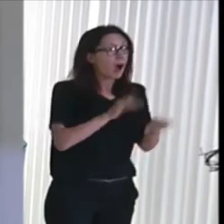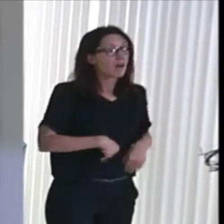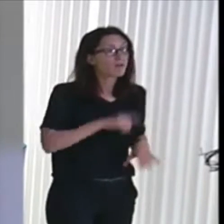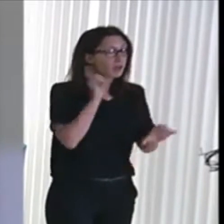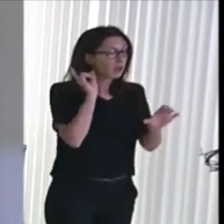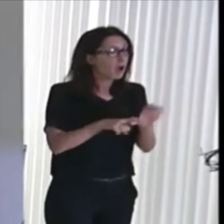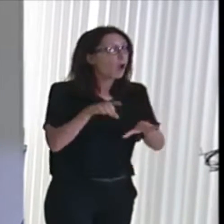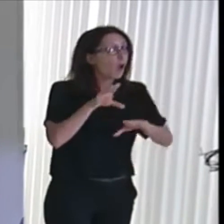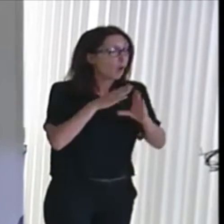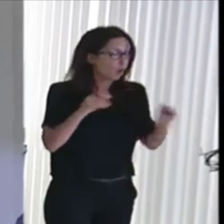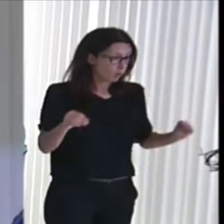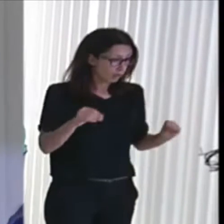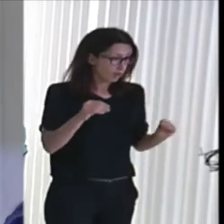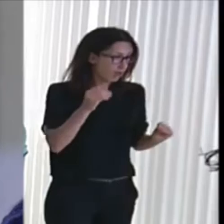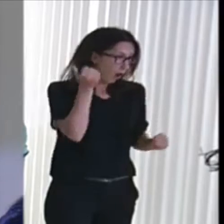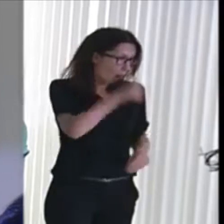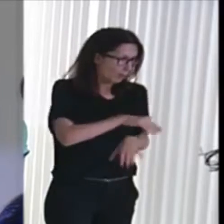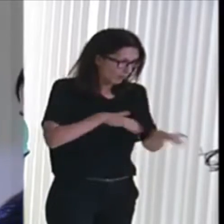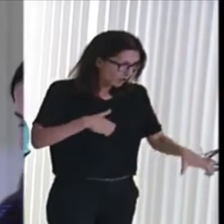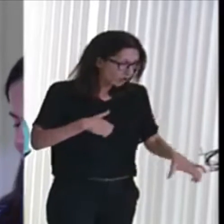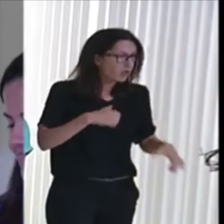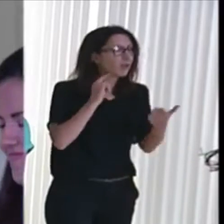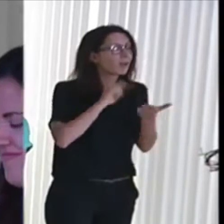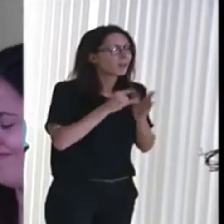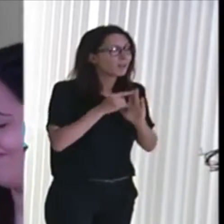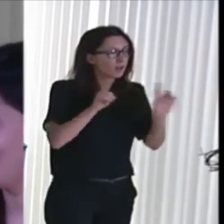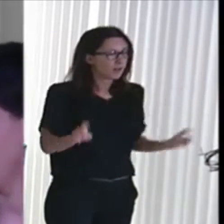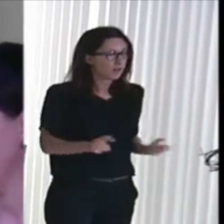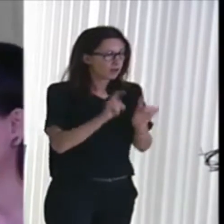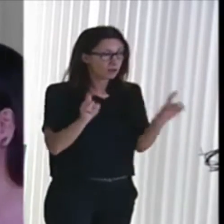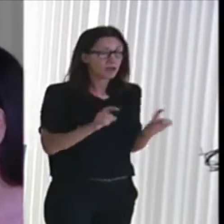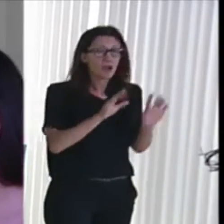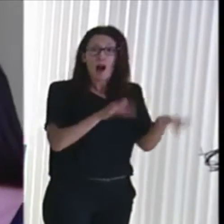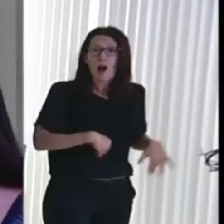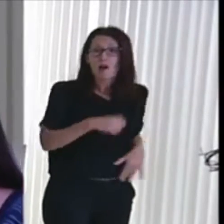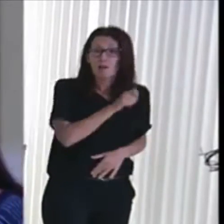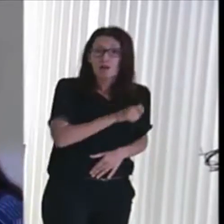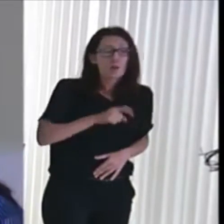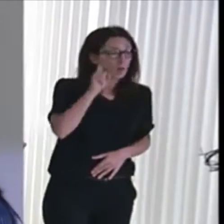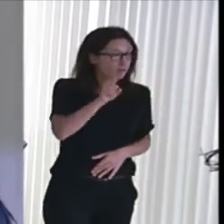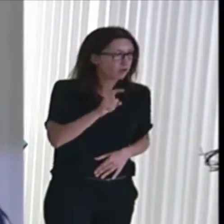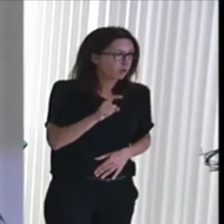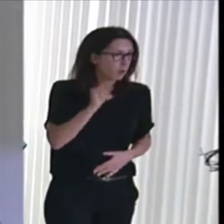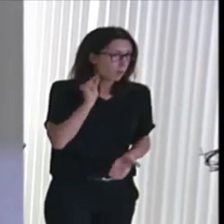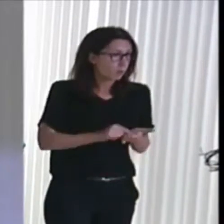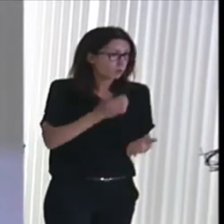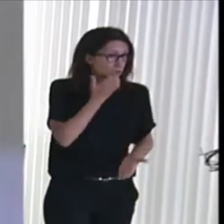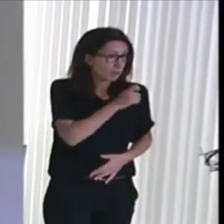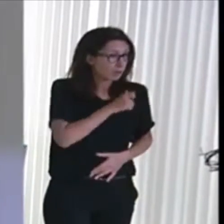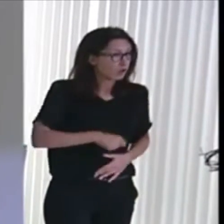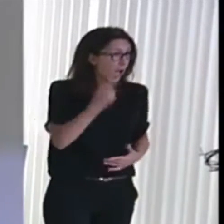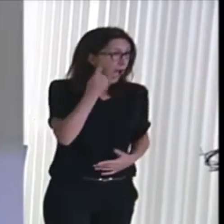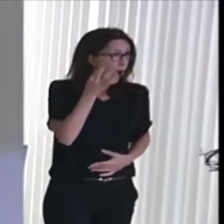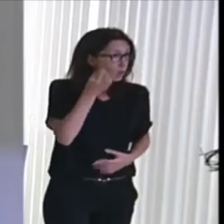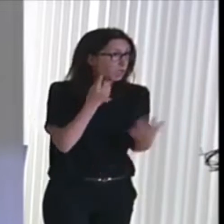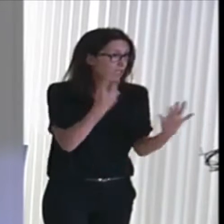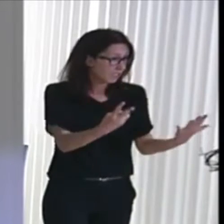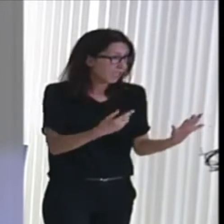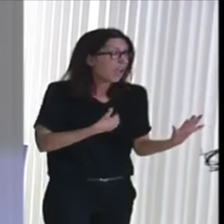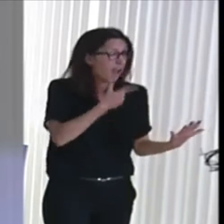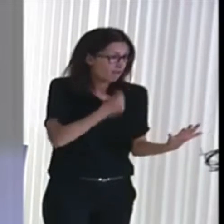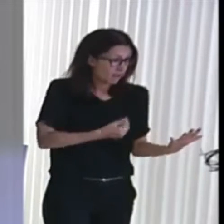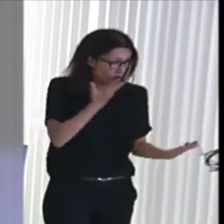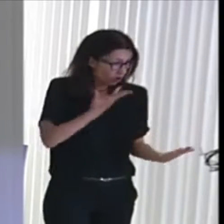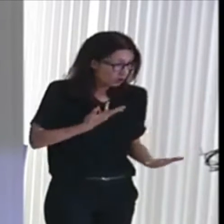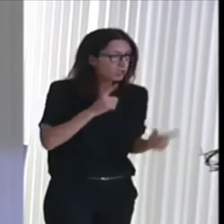muy masculina, ingeniería informática, donde los profesores se aprendían enseguida el nombre, evidentemente, si hay 7, no es difícil.